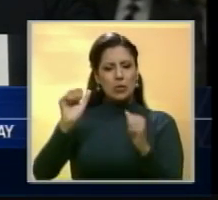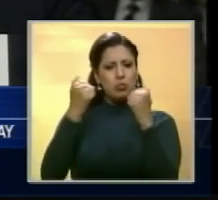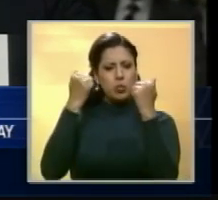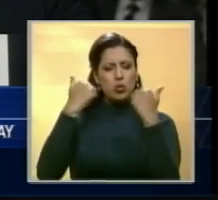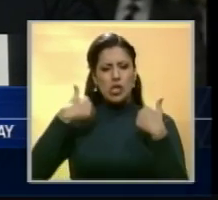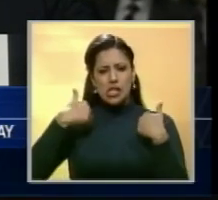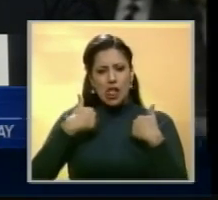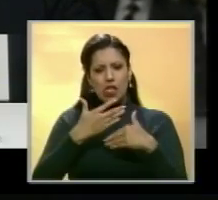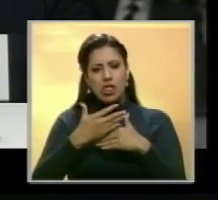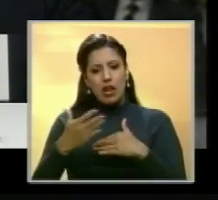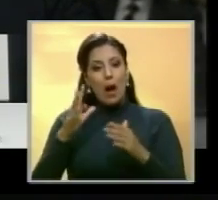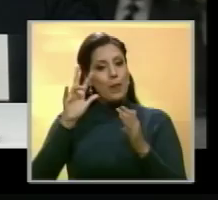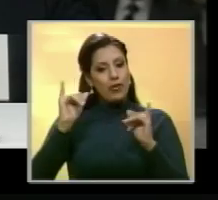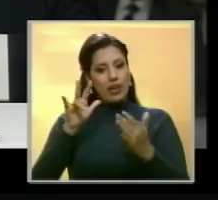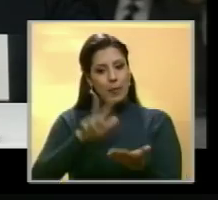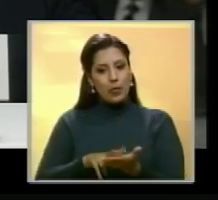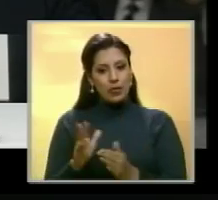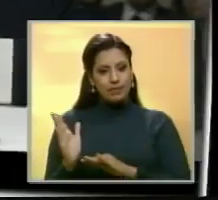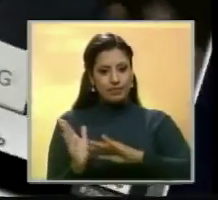y retrasos.